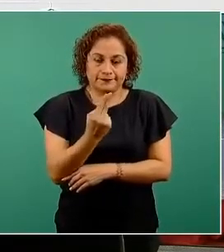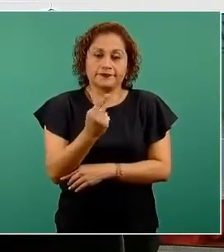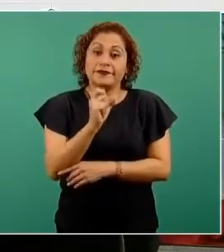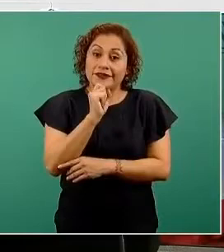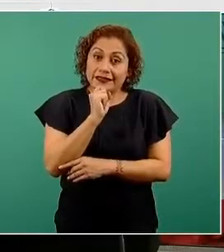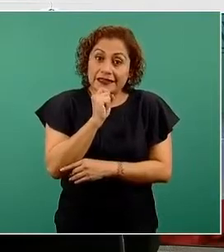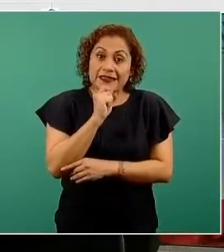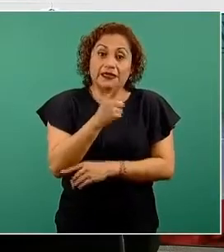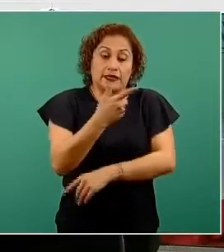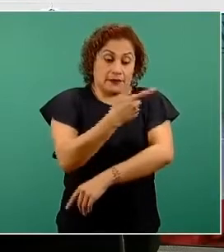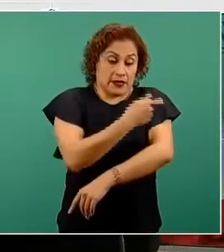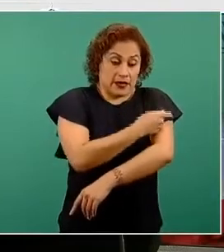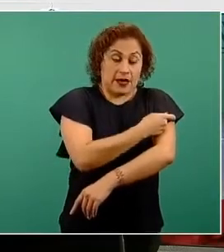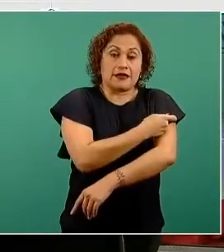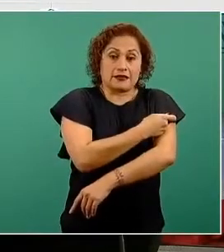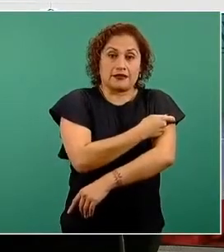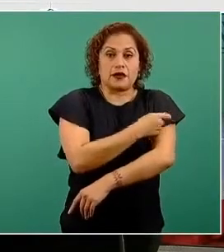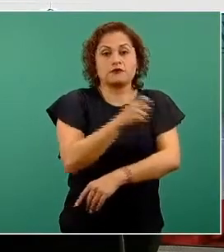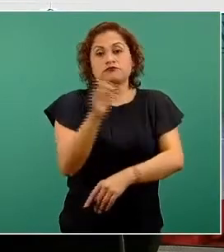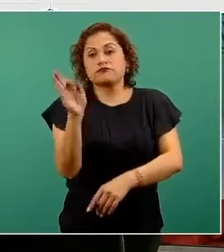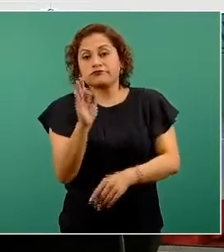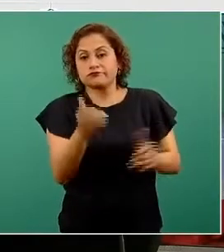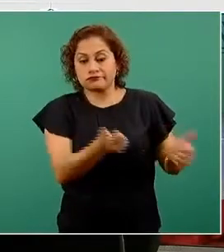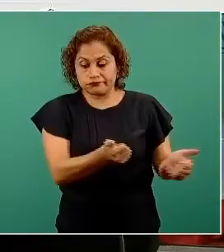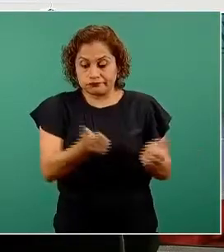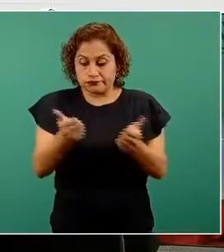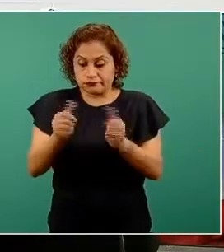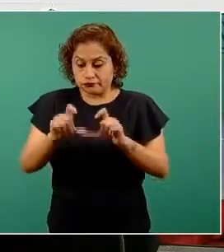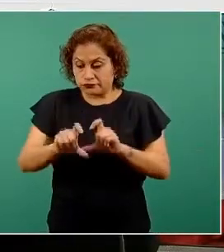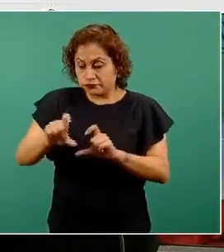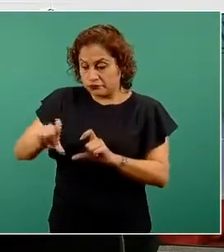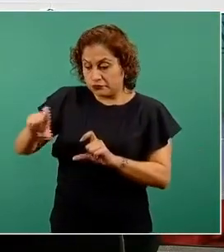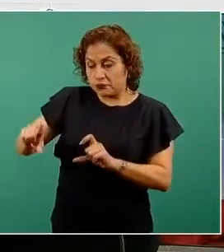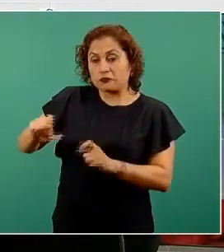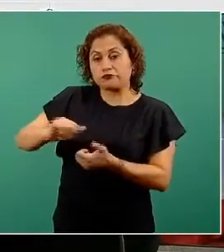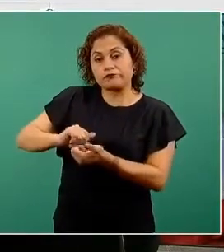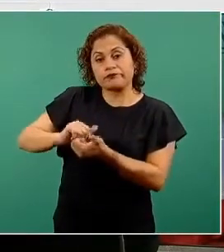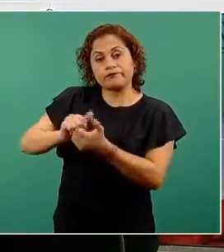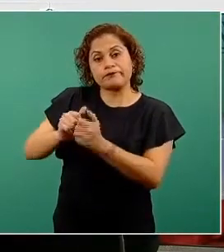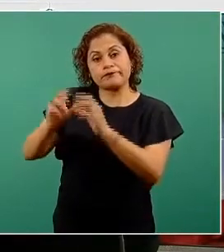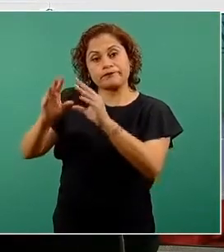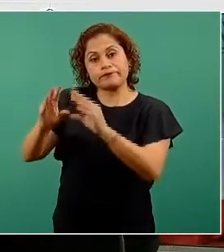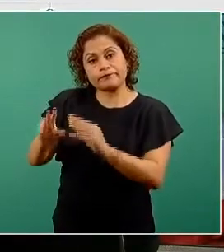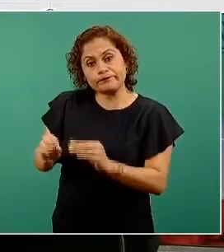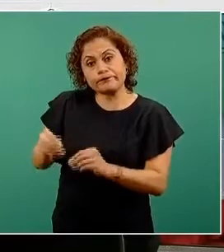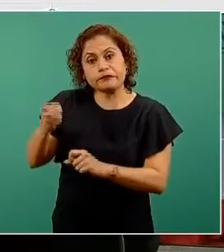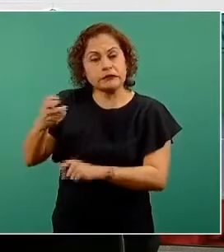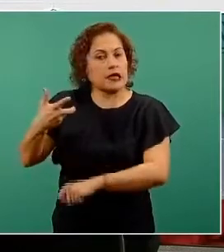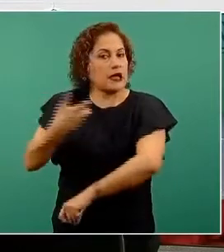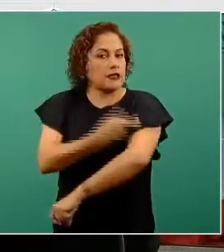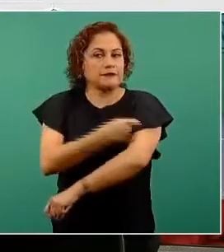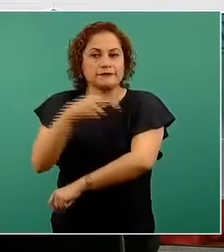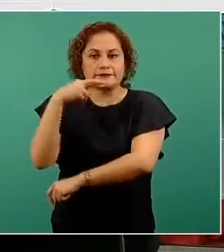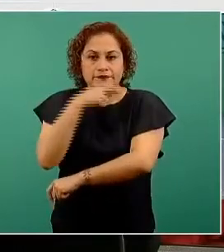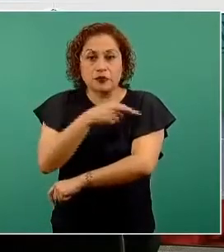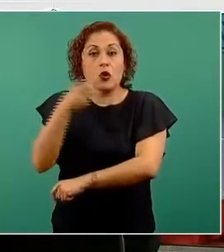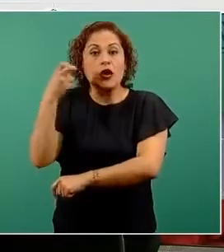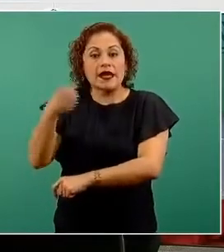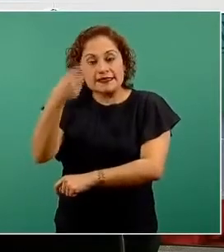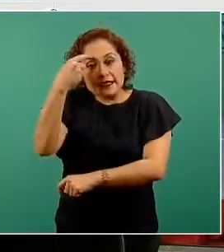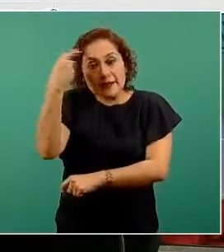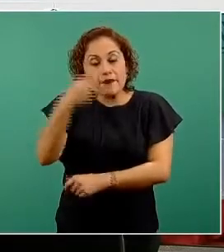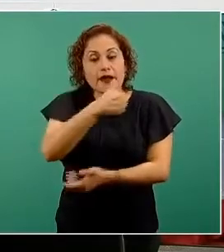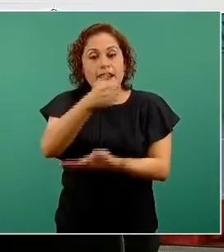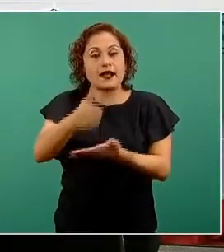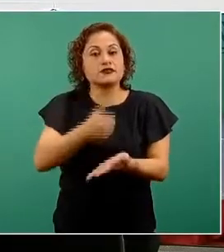aplicación entre que se descongela y se tiene que aplicar, las hemos seleccionado principalmente para las ciudades mayores, en donde existe la